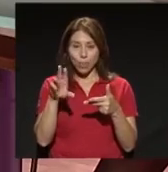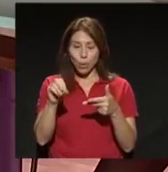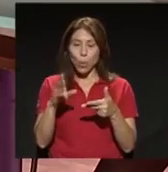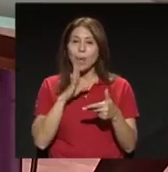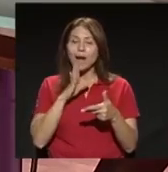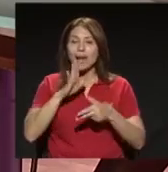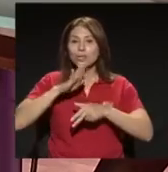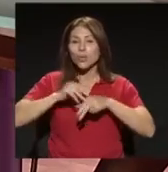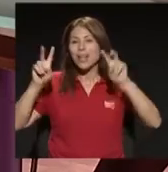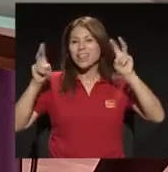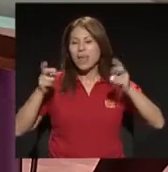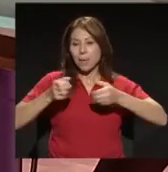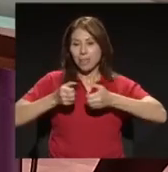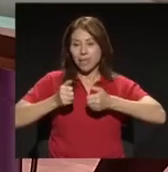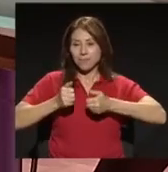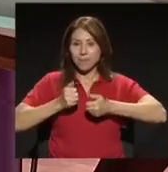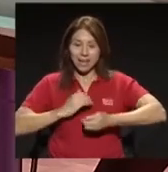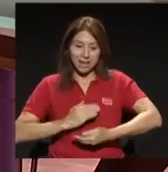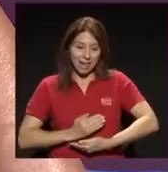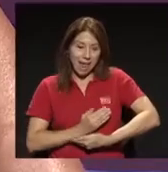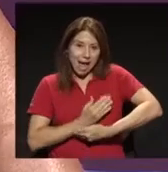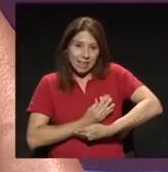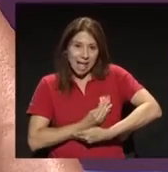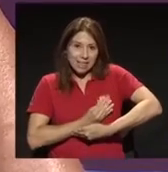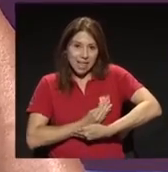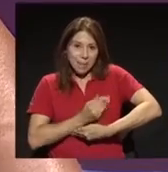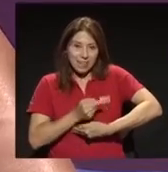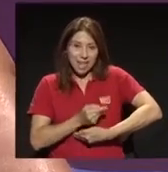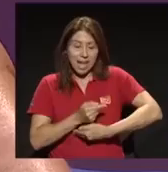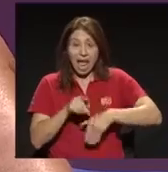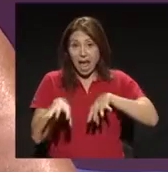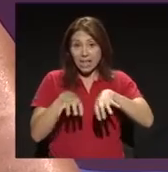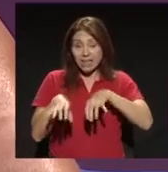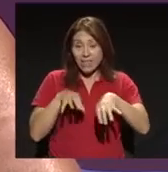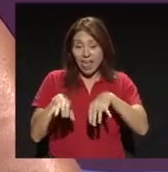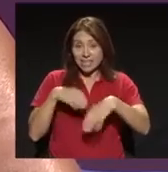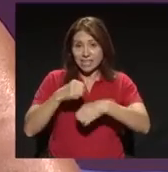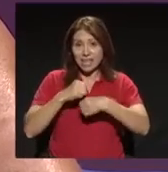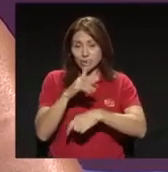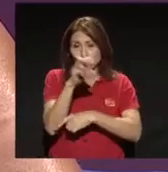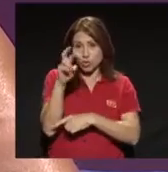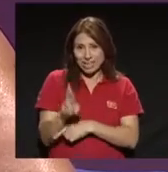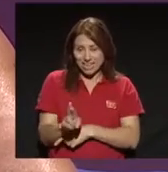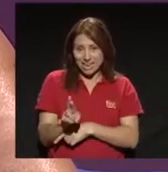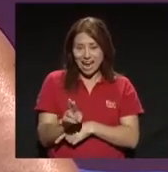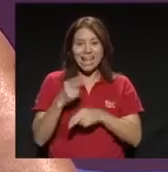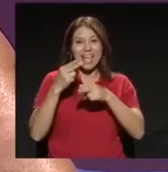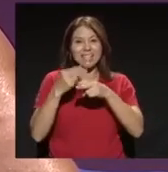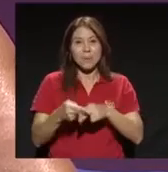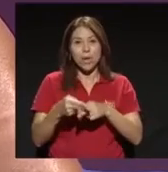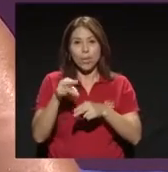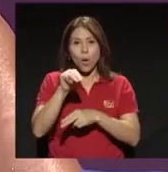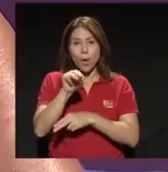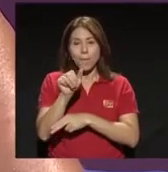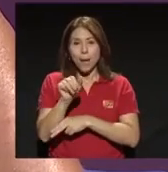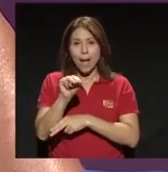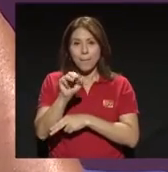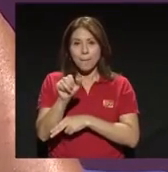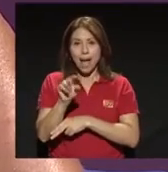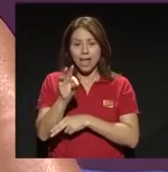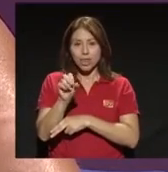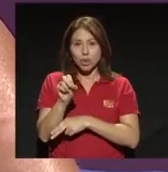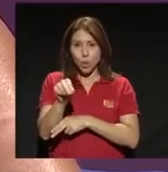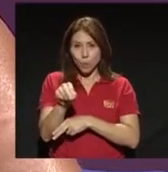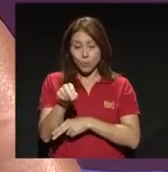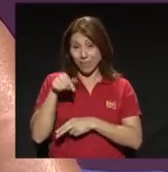lactancia materna y unas actividades que se han venido desarrollando en costa rica que han llamado mama tronco encuesta rica se